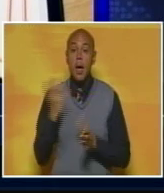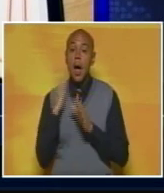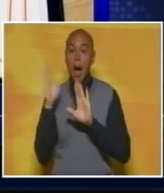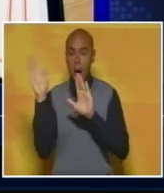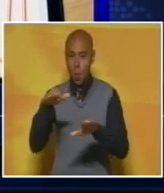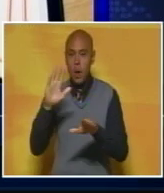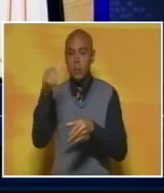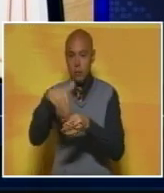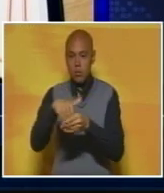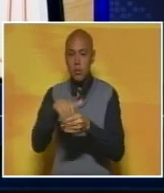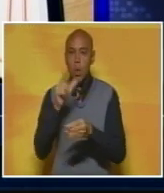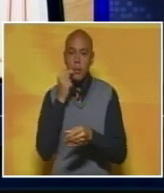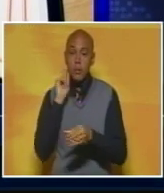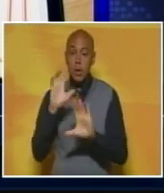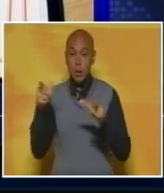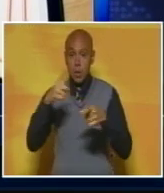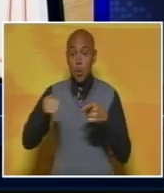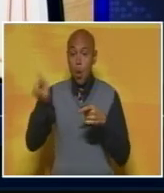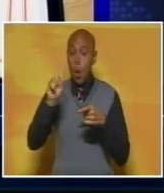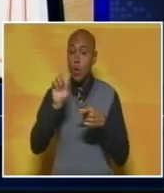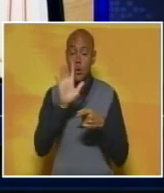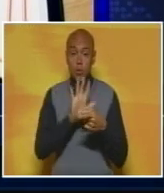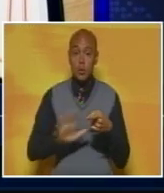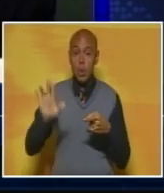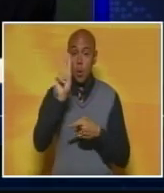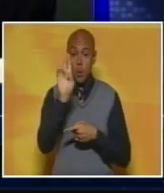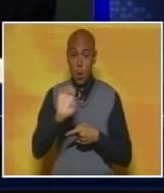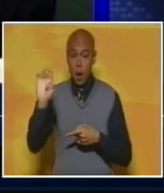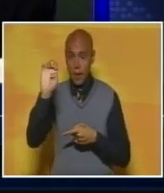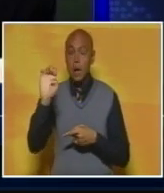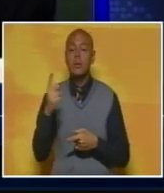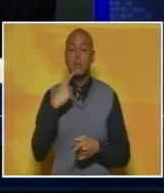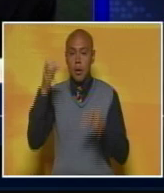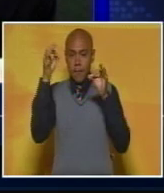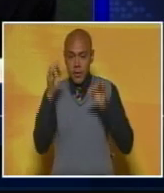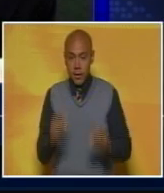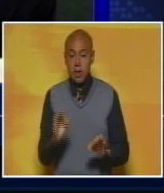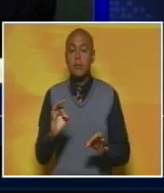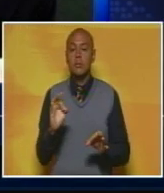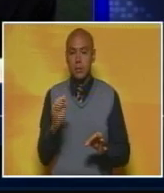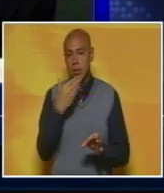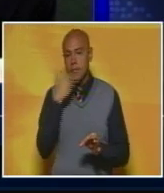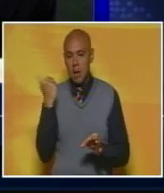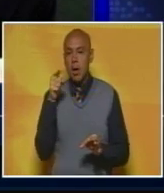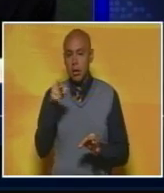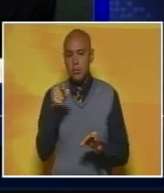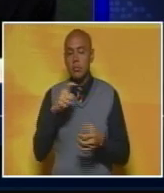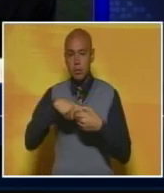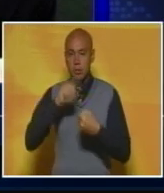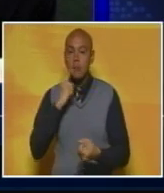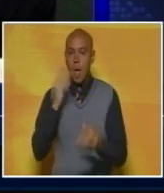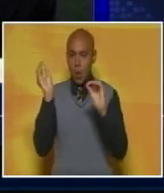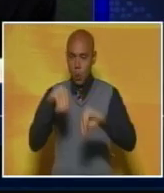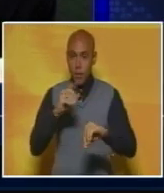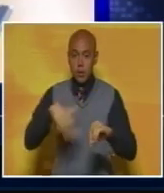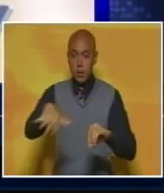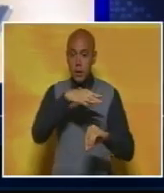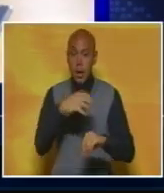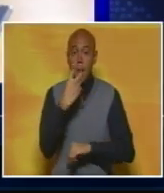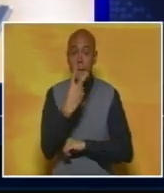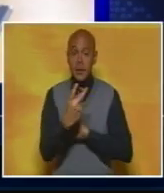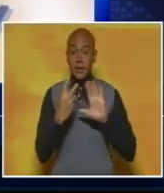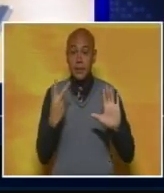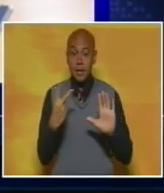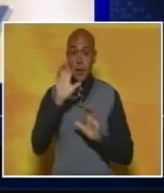su consentimiento, el Consejo de la Unión Europea adoptará por procedimiento escrito la decisión de aplicar el acuerdo en nombre de los